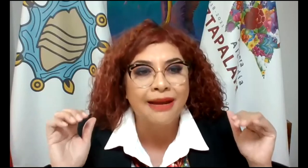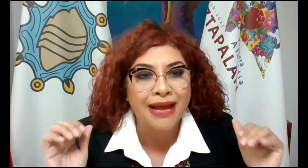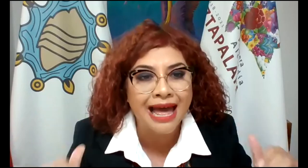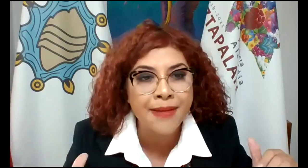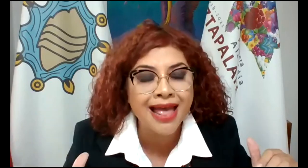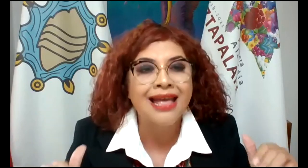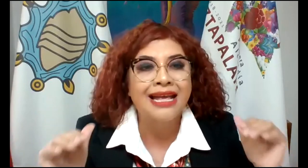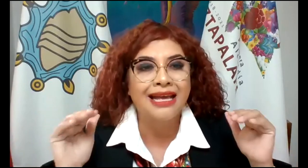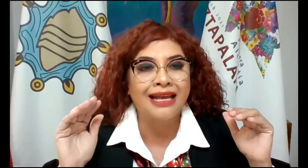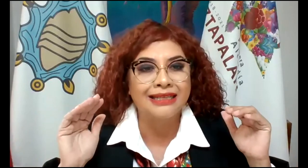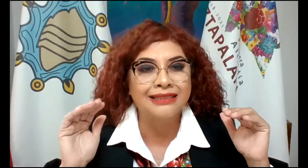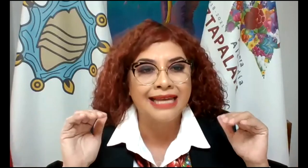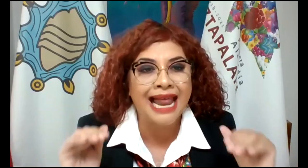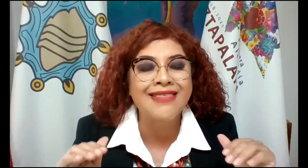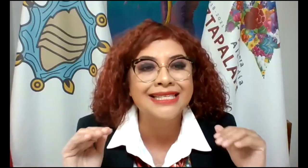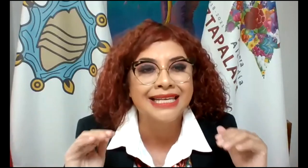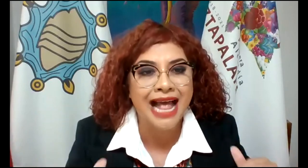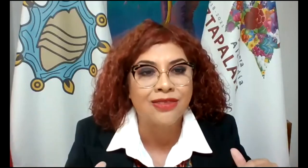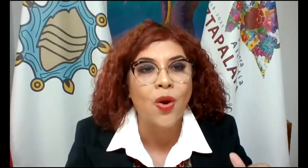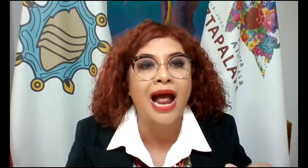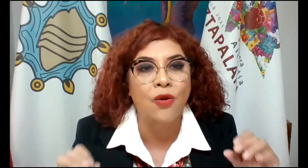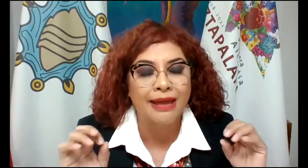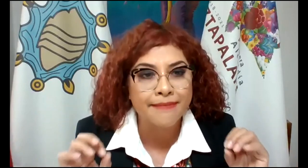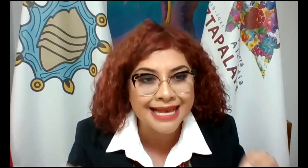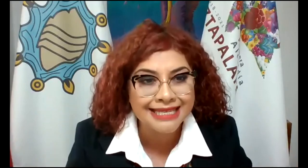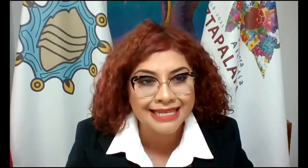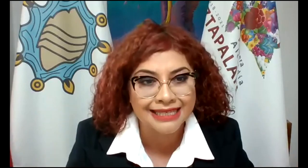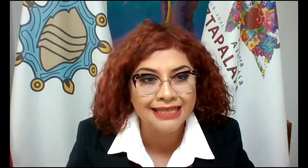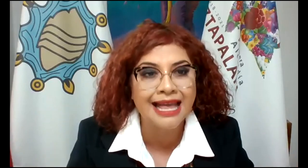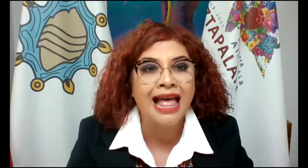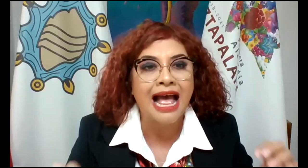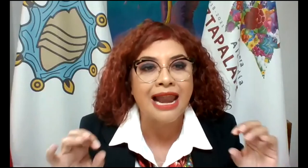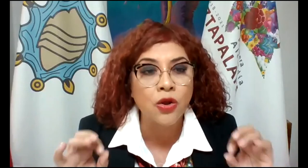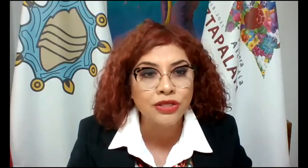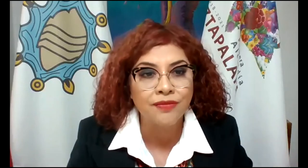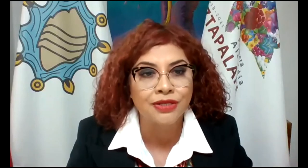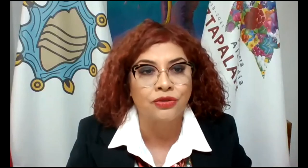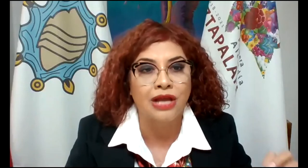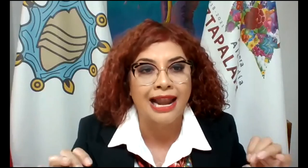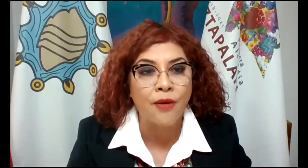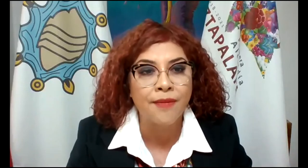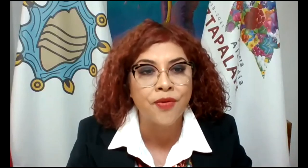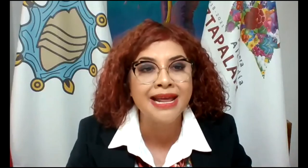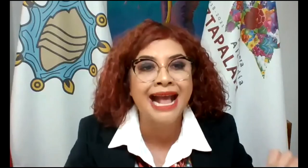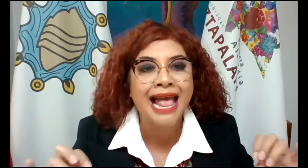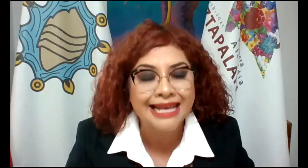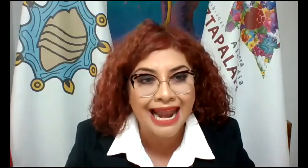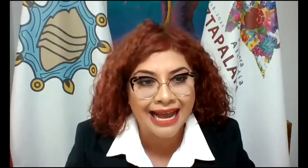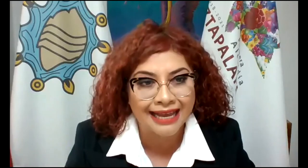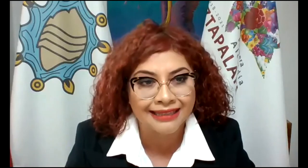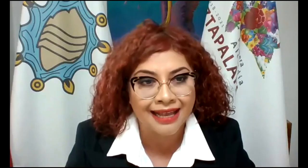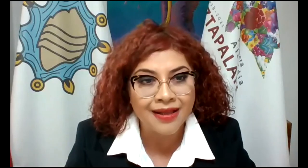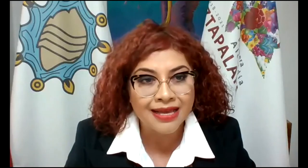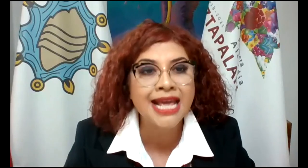de Iztapalapa será destinado a lo que más se necesita, a los servicios, a la obra pública y